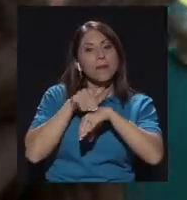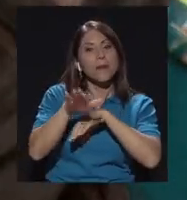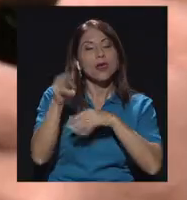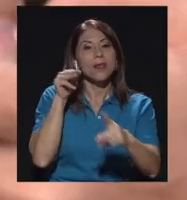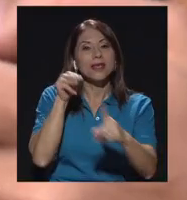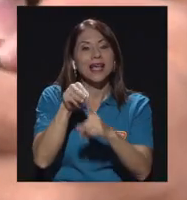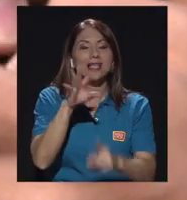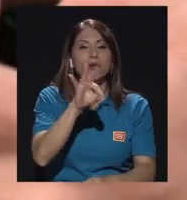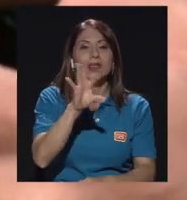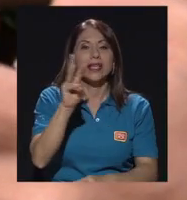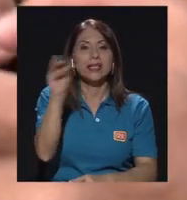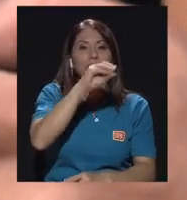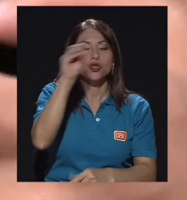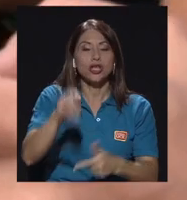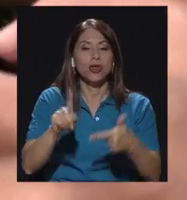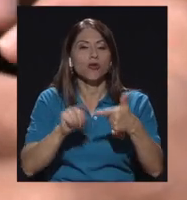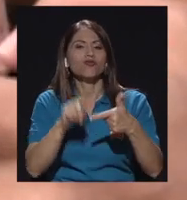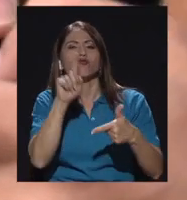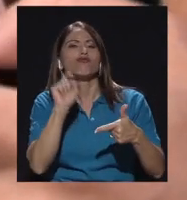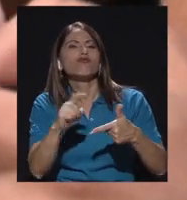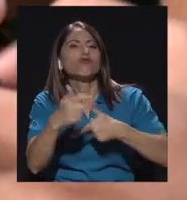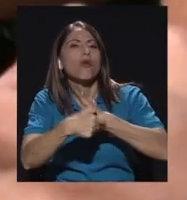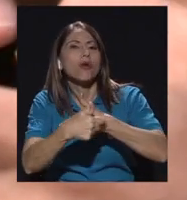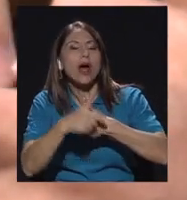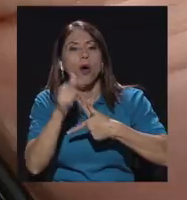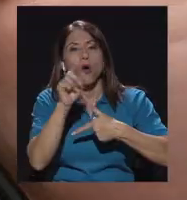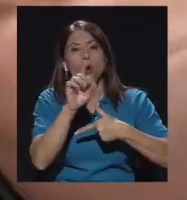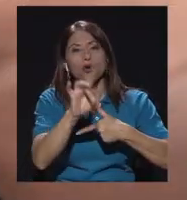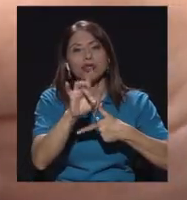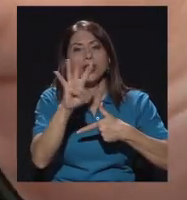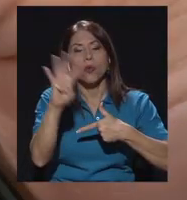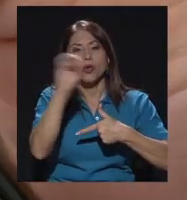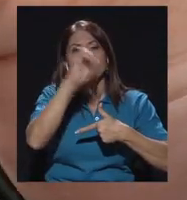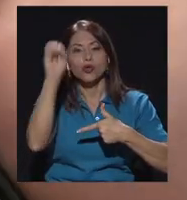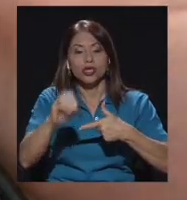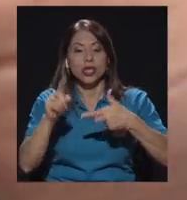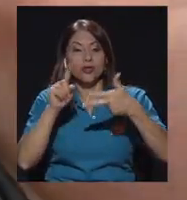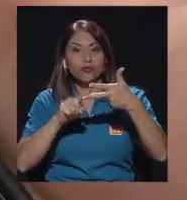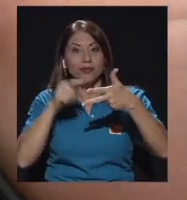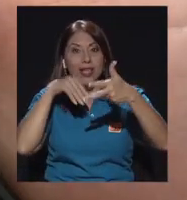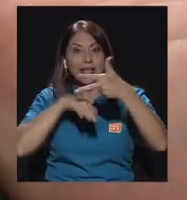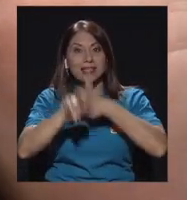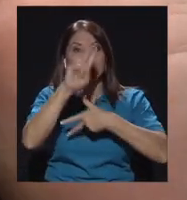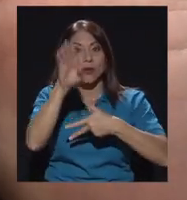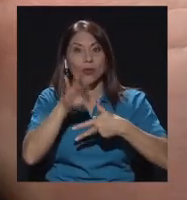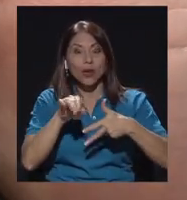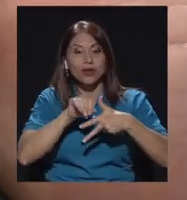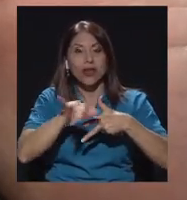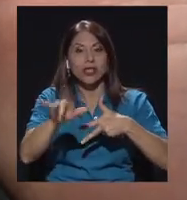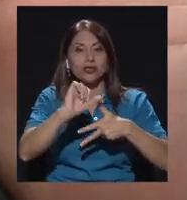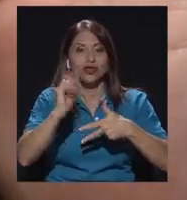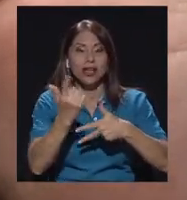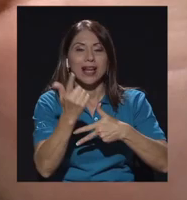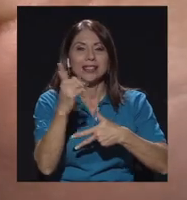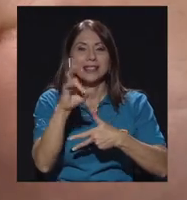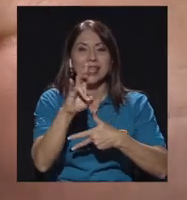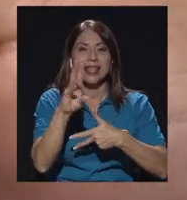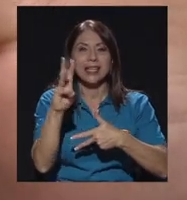96%, consultar la hora con un 84% e ingresar a las redes sociales con un